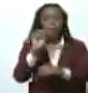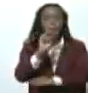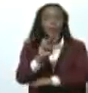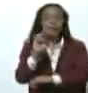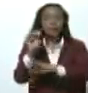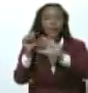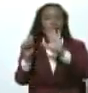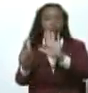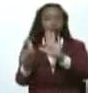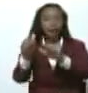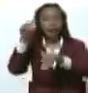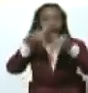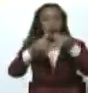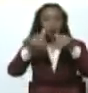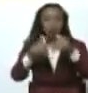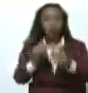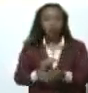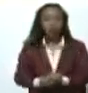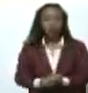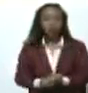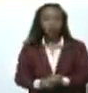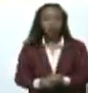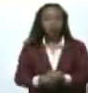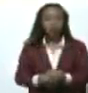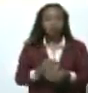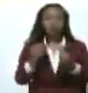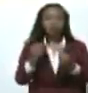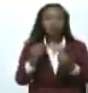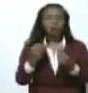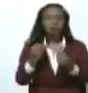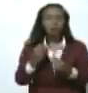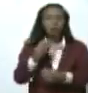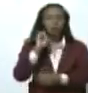89.826 votos, para un